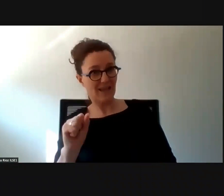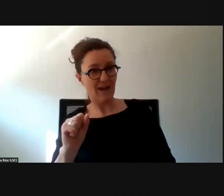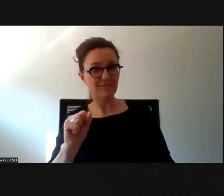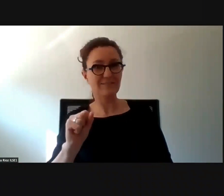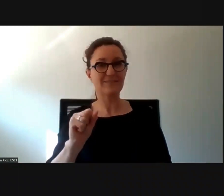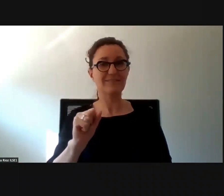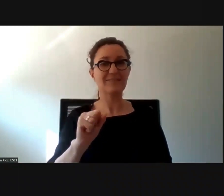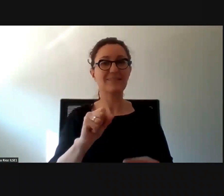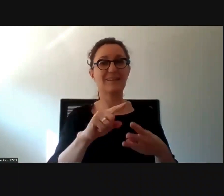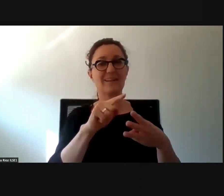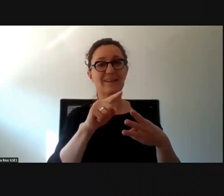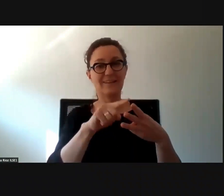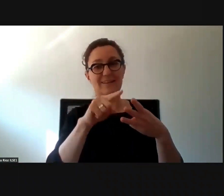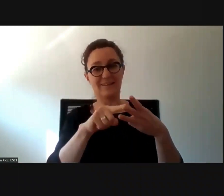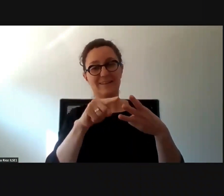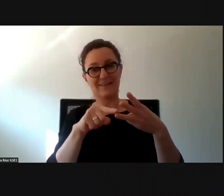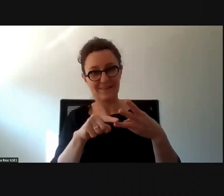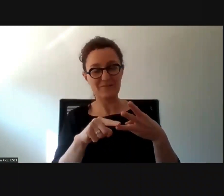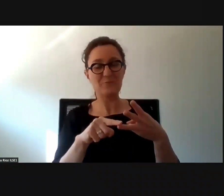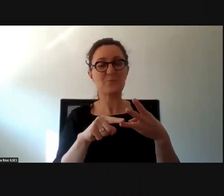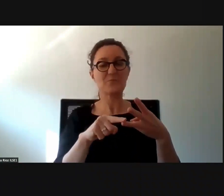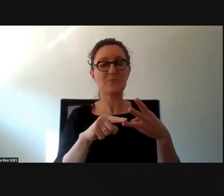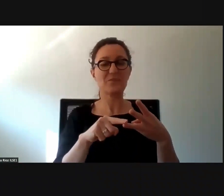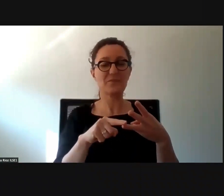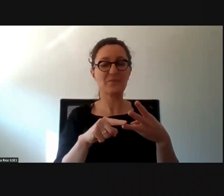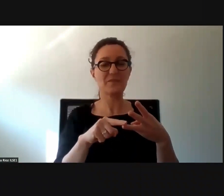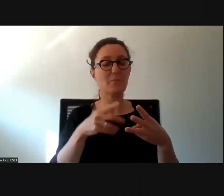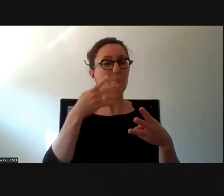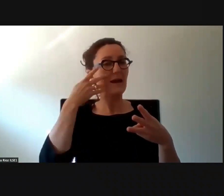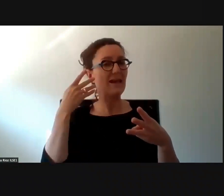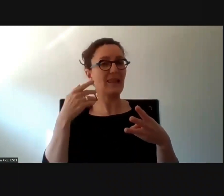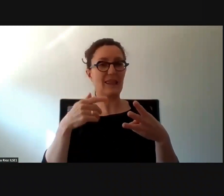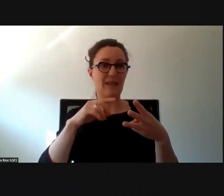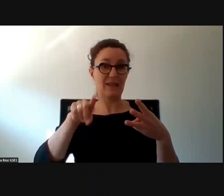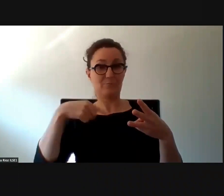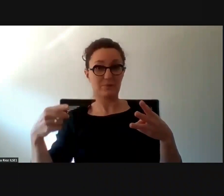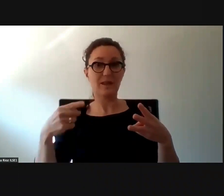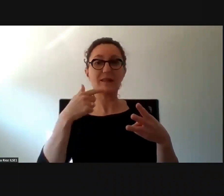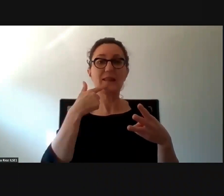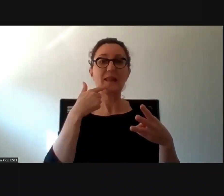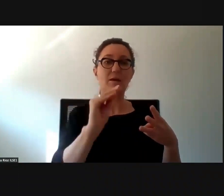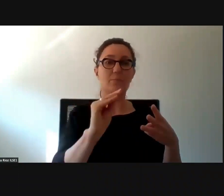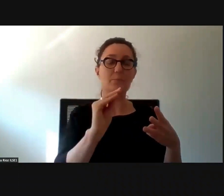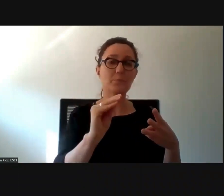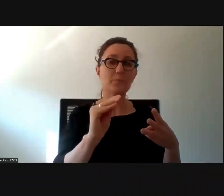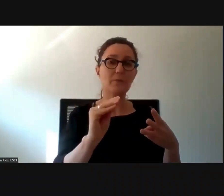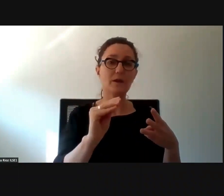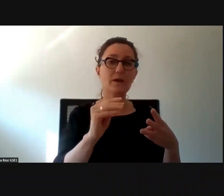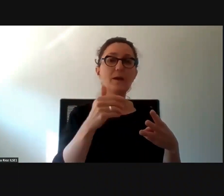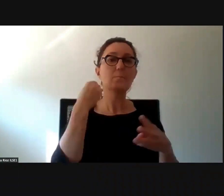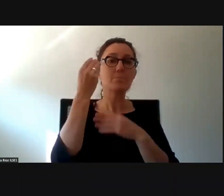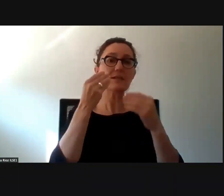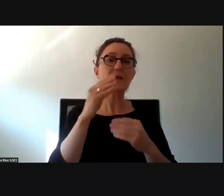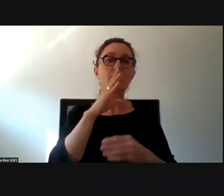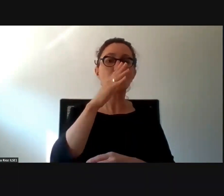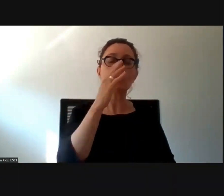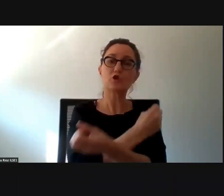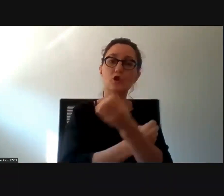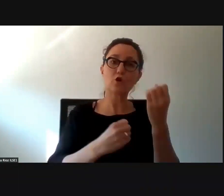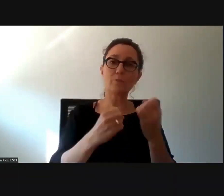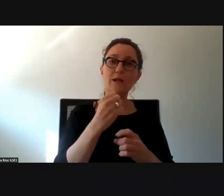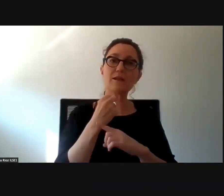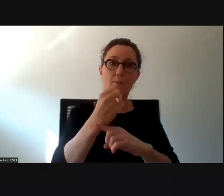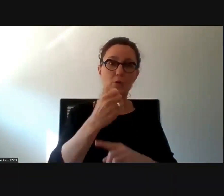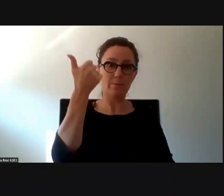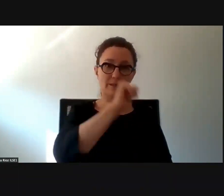Antona, que soy yo, y Teresa Sánchez Vales, que dice, ¿cuáles serían los motivos económicos que sustentarían el machismo? ¿Y cómo se puede hacer